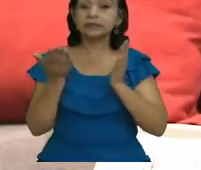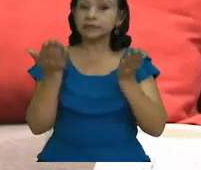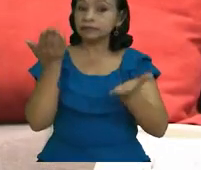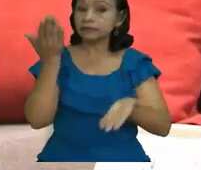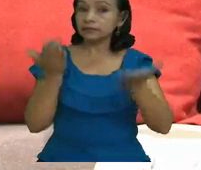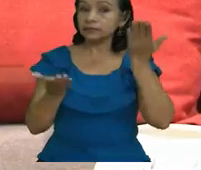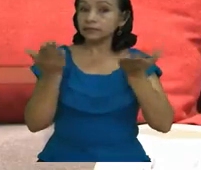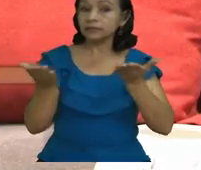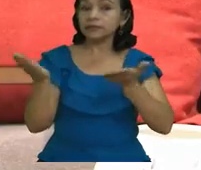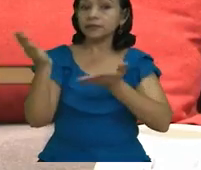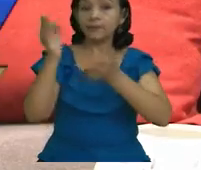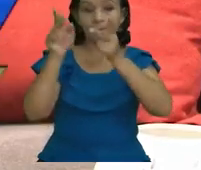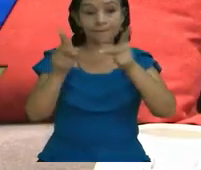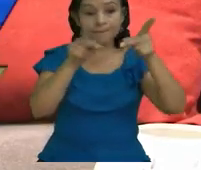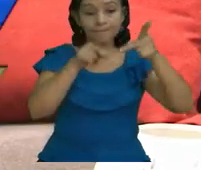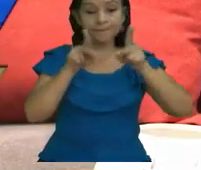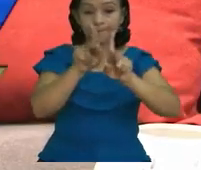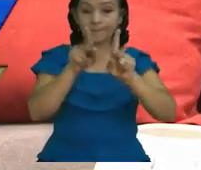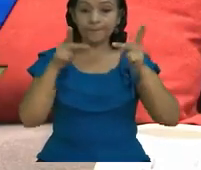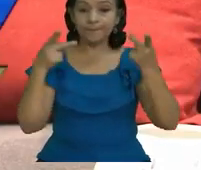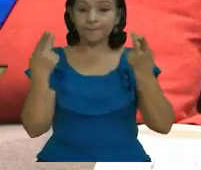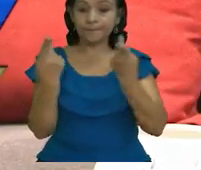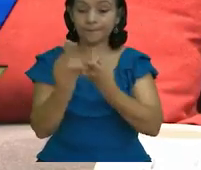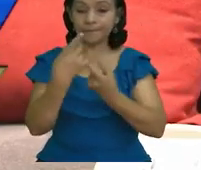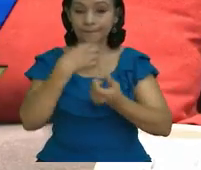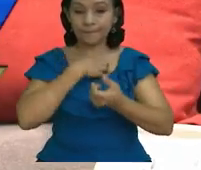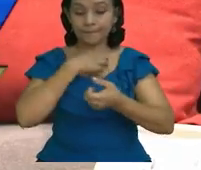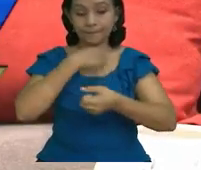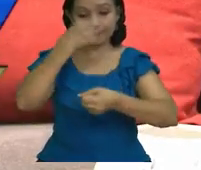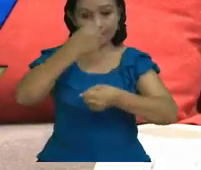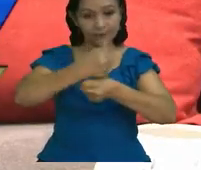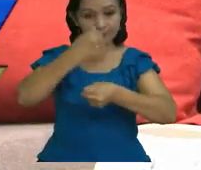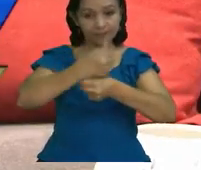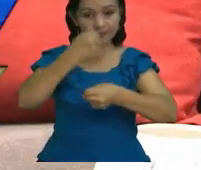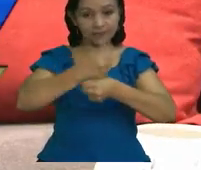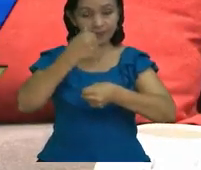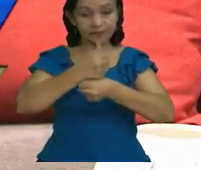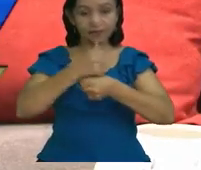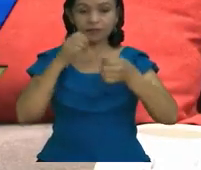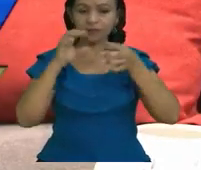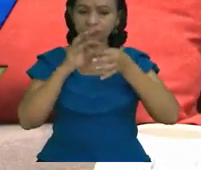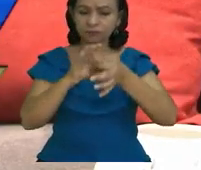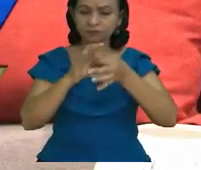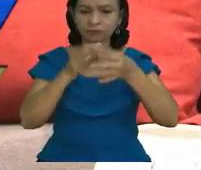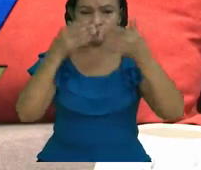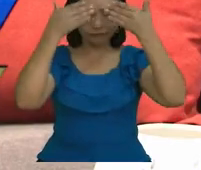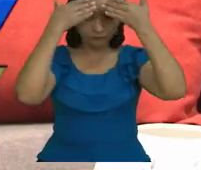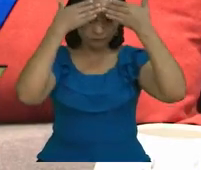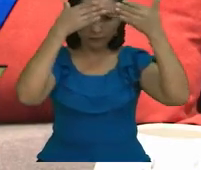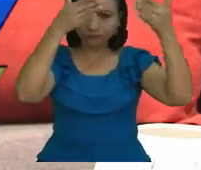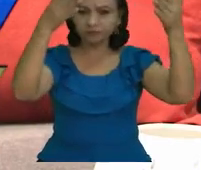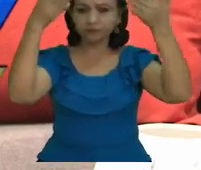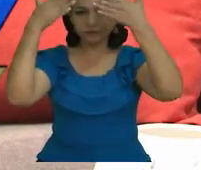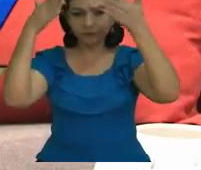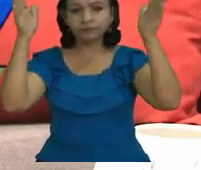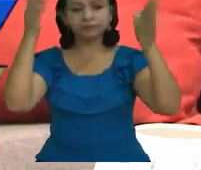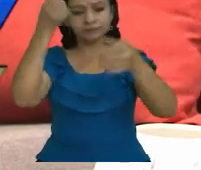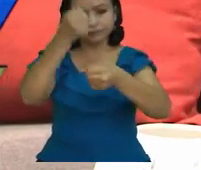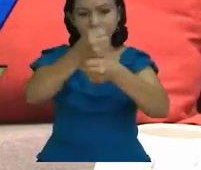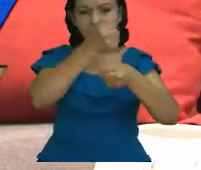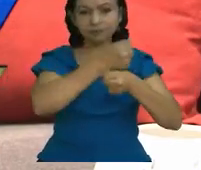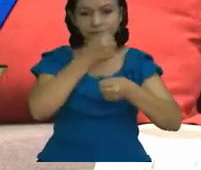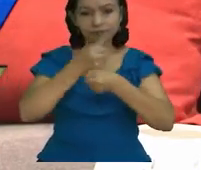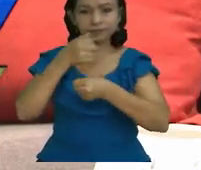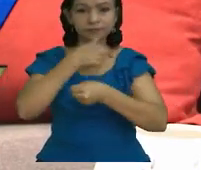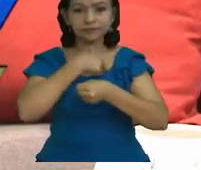también, porque nuestro pueblo es un pueblo muy trabajador y nuestros productores son unos productores con mente abierta, que trabajan y